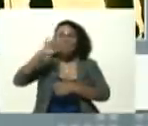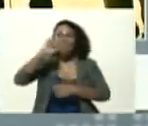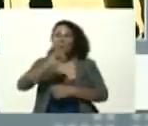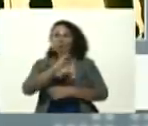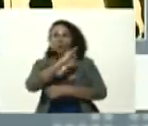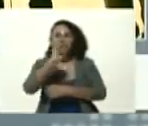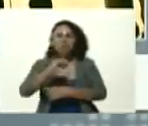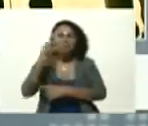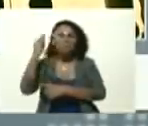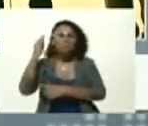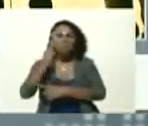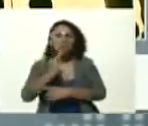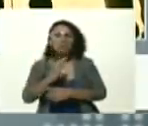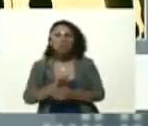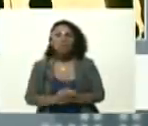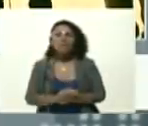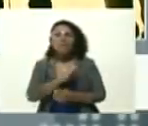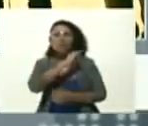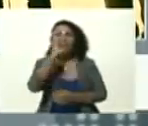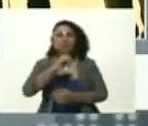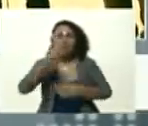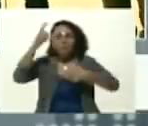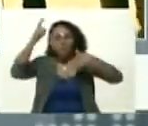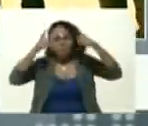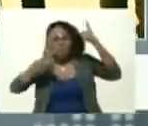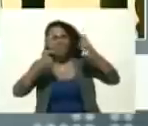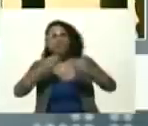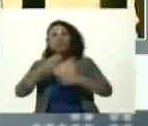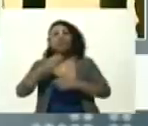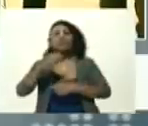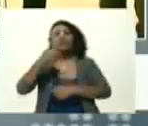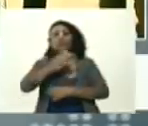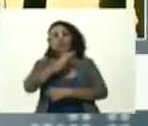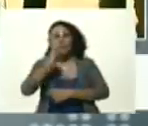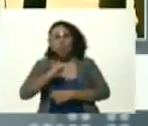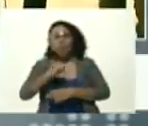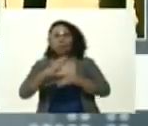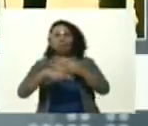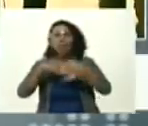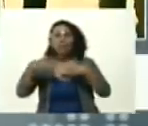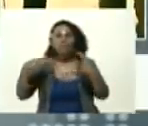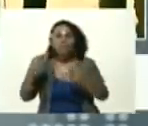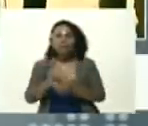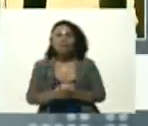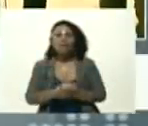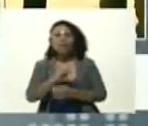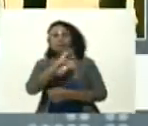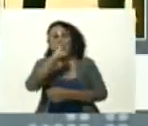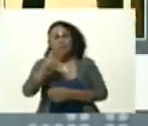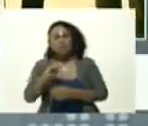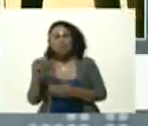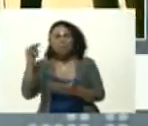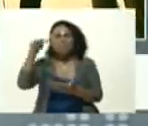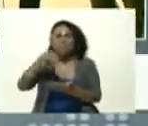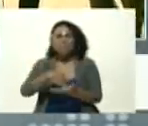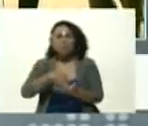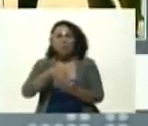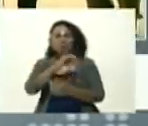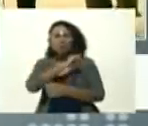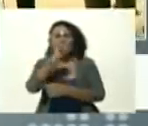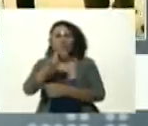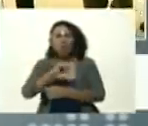bolivariana, Zulia chavista, Zulia revolucionaria, Zulia de pie, la